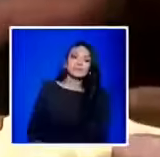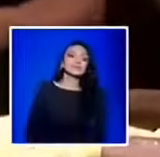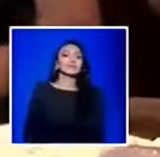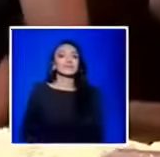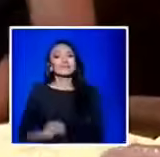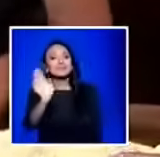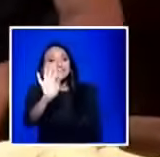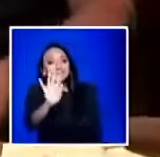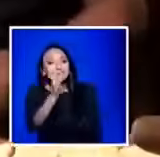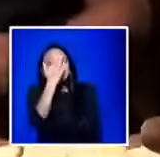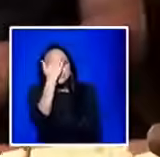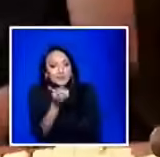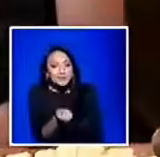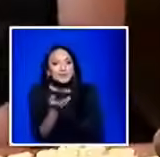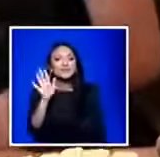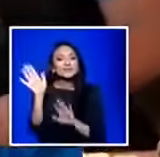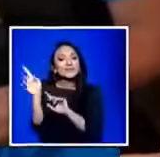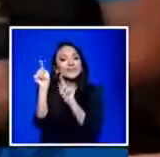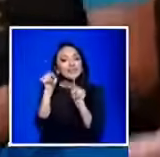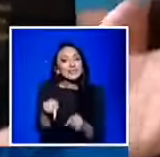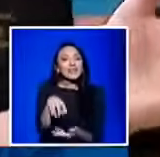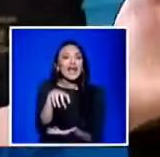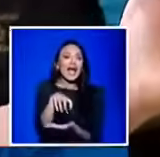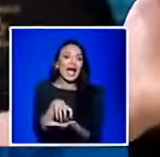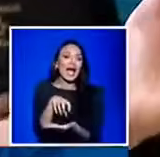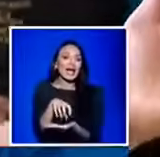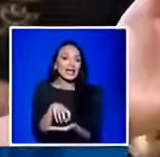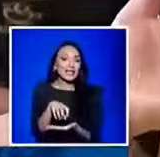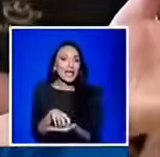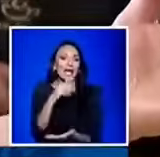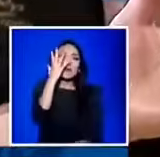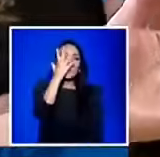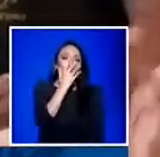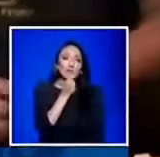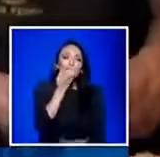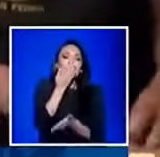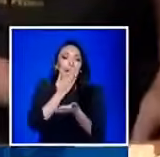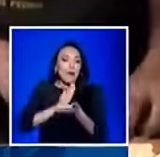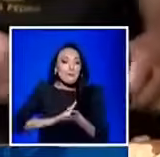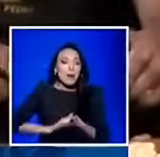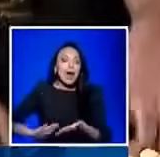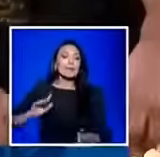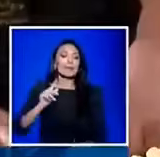lindo tenerles en Cayambe, de gente amable, trabajadora,